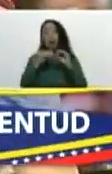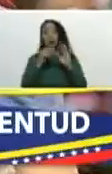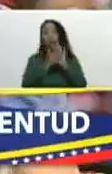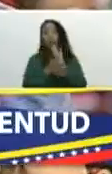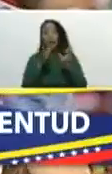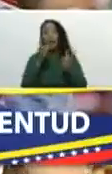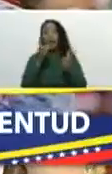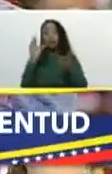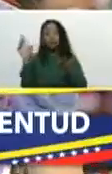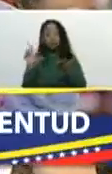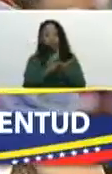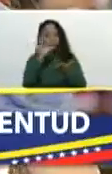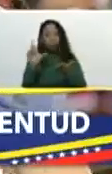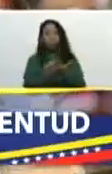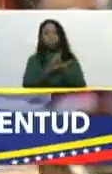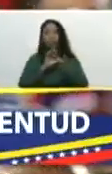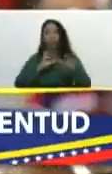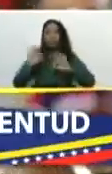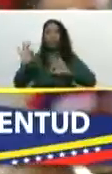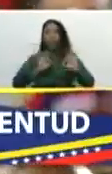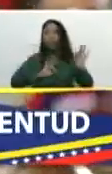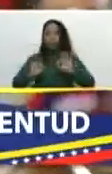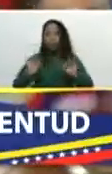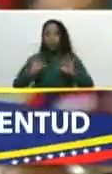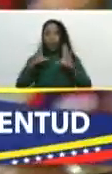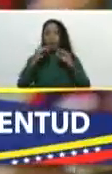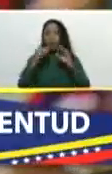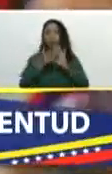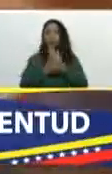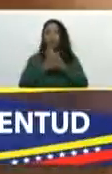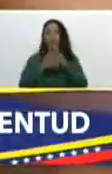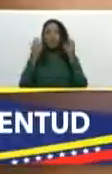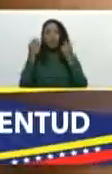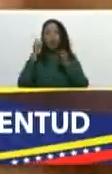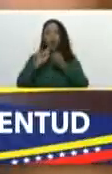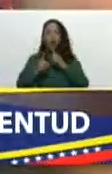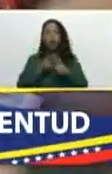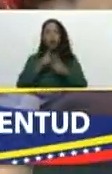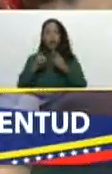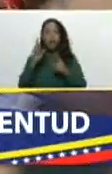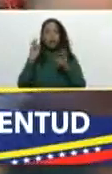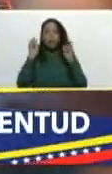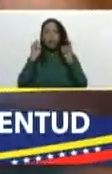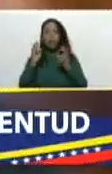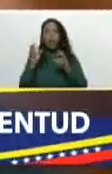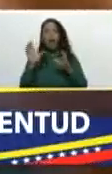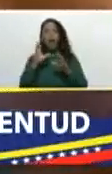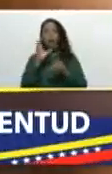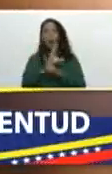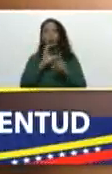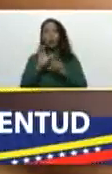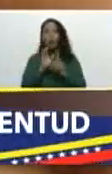lo literario, en el teatro, hablamos muchas fuentes de lo que es la cultura.